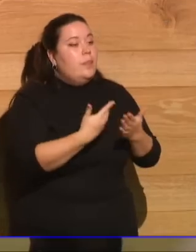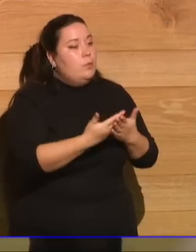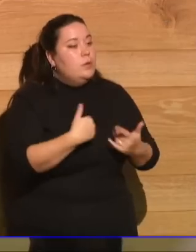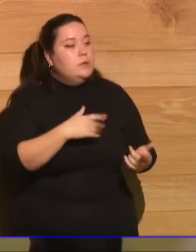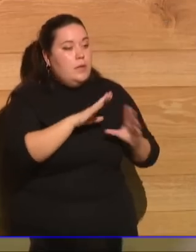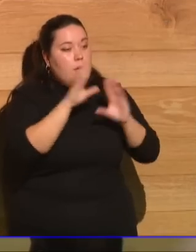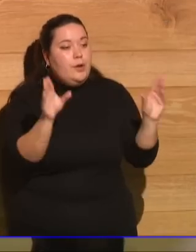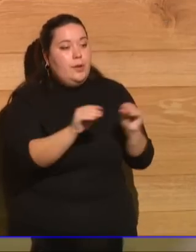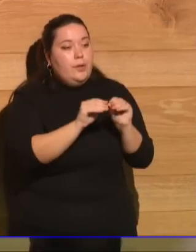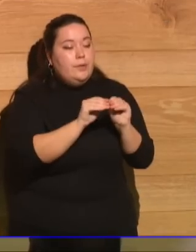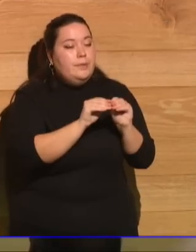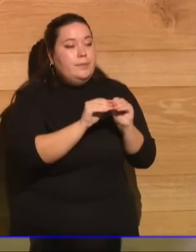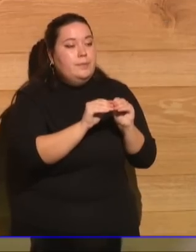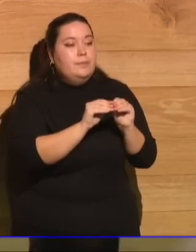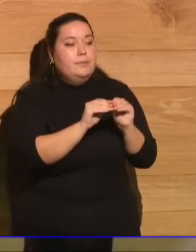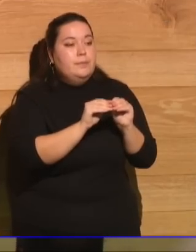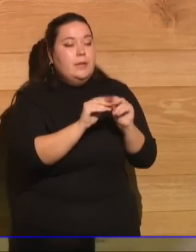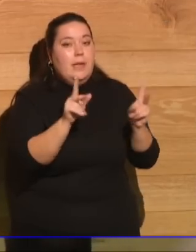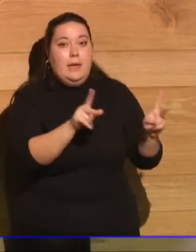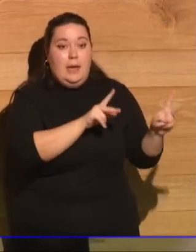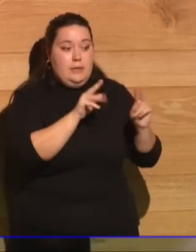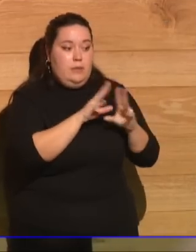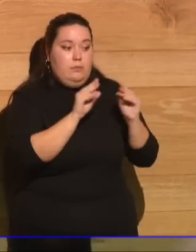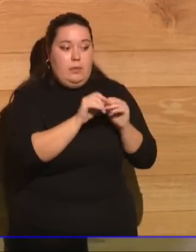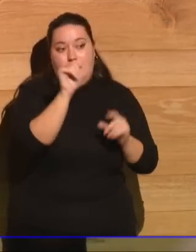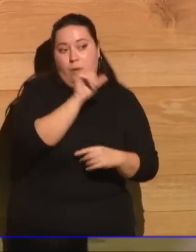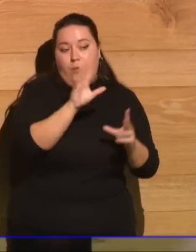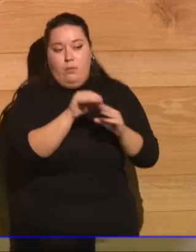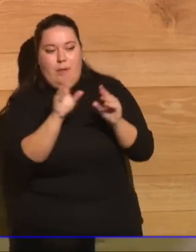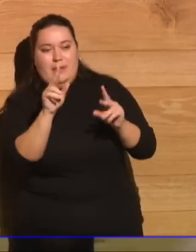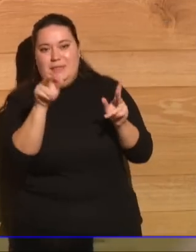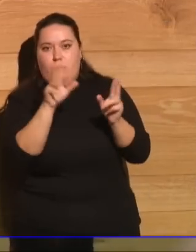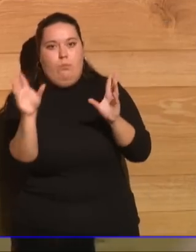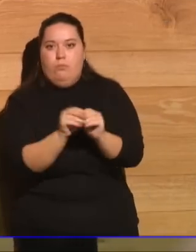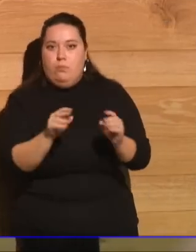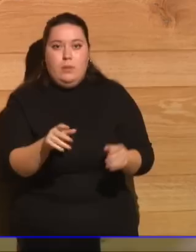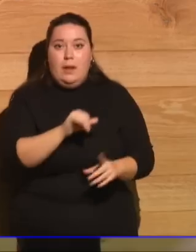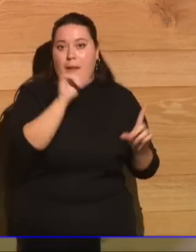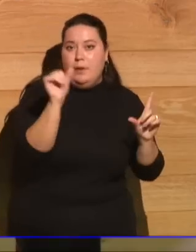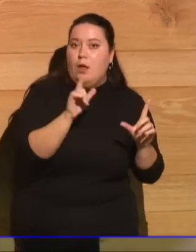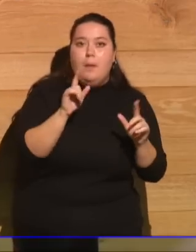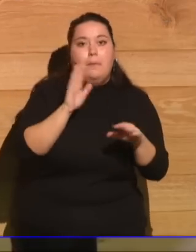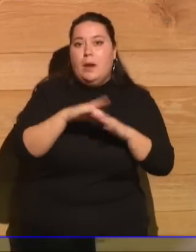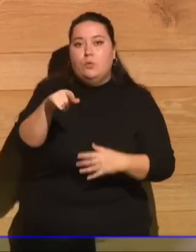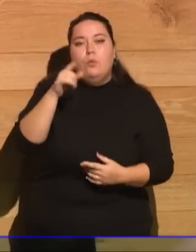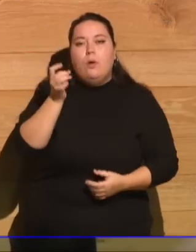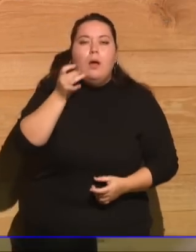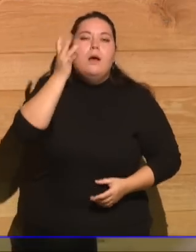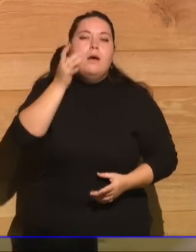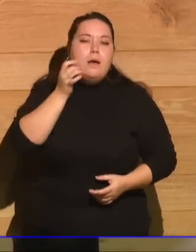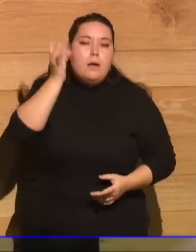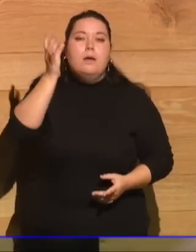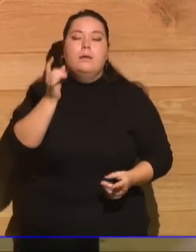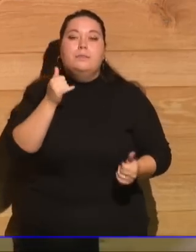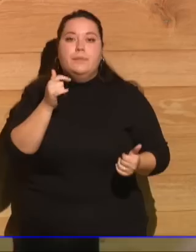Juan, lo reduccionista que es la serie con respecto a la película. En la Sí. película todo está para que tú lo adivines y en la